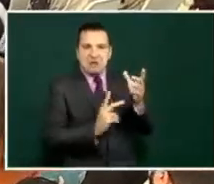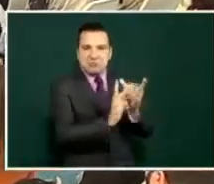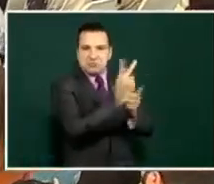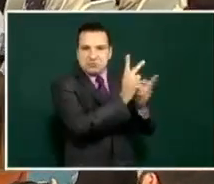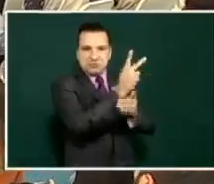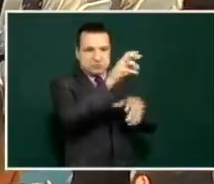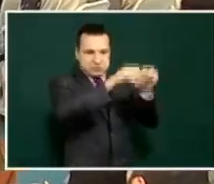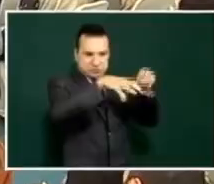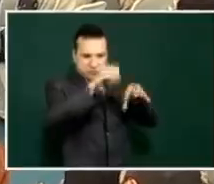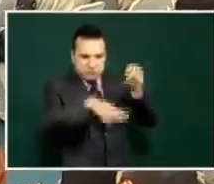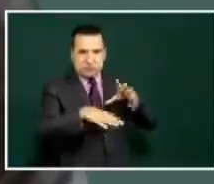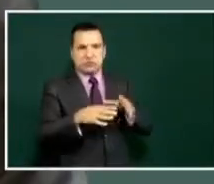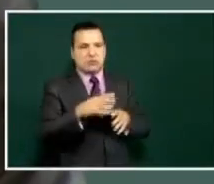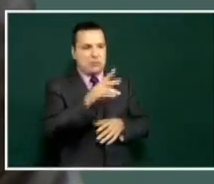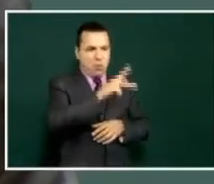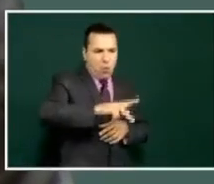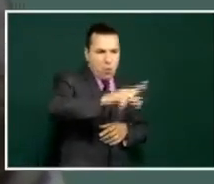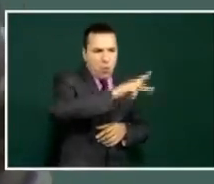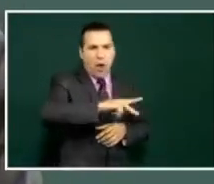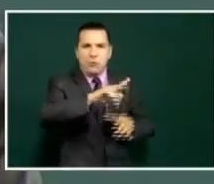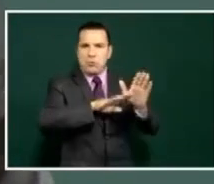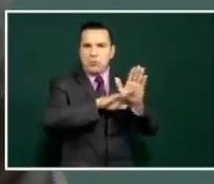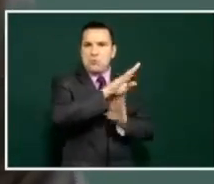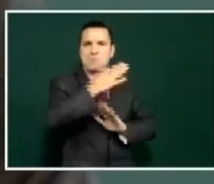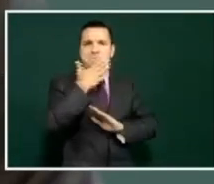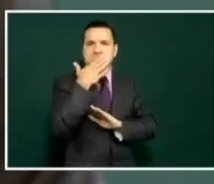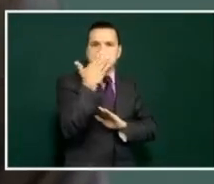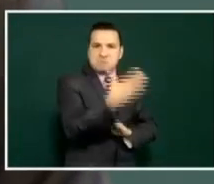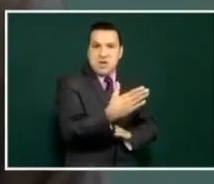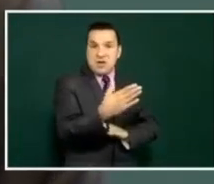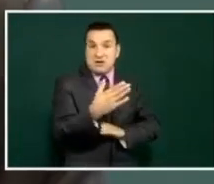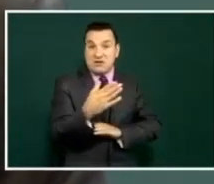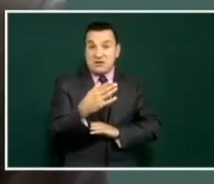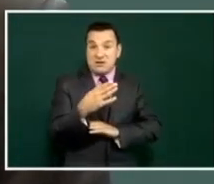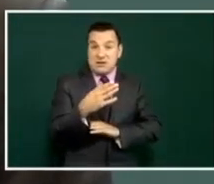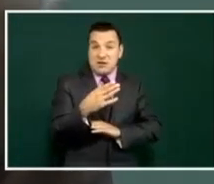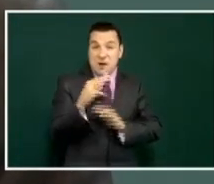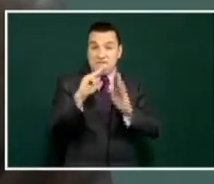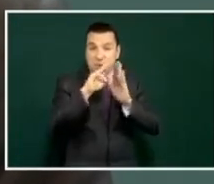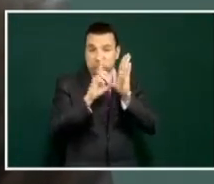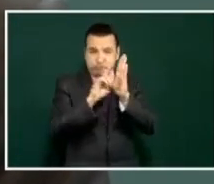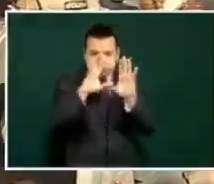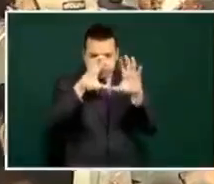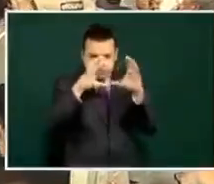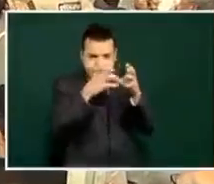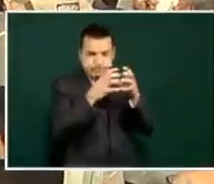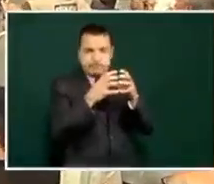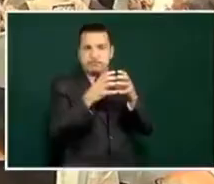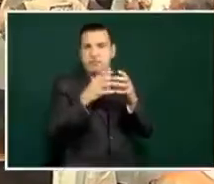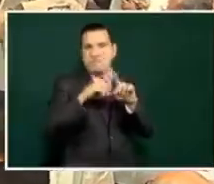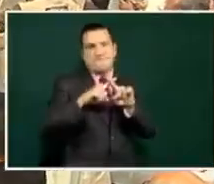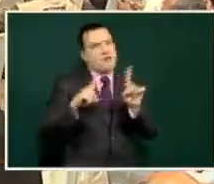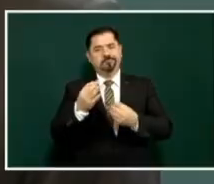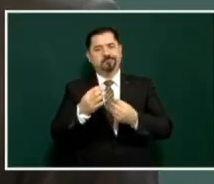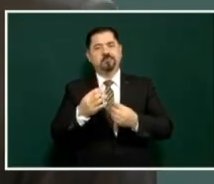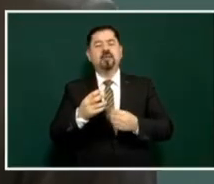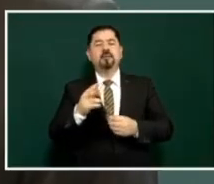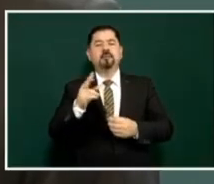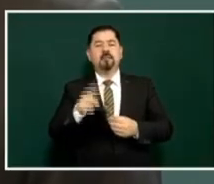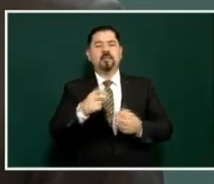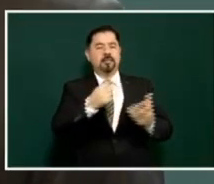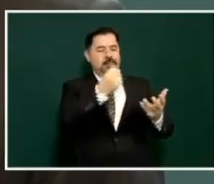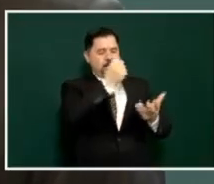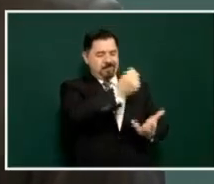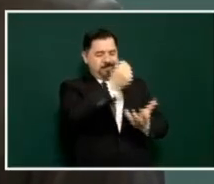el bienestar del pueblo. Señaló que para este año se estiman poco más de 35 mil millones de dólares por este